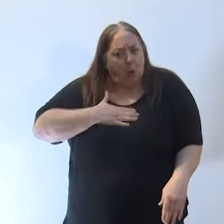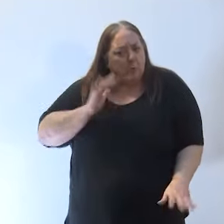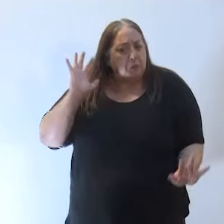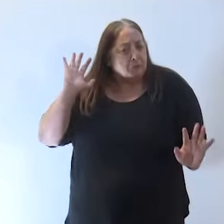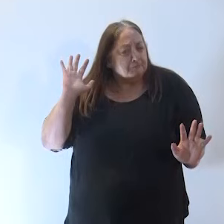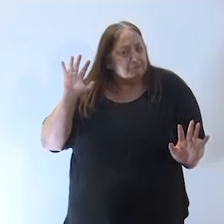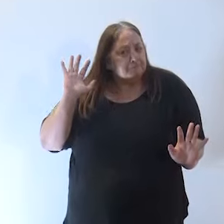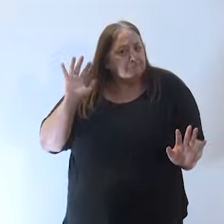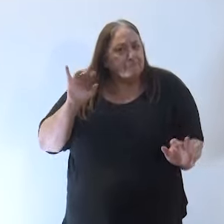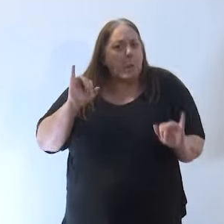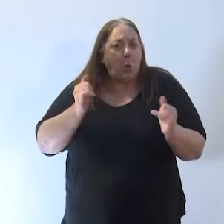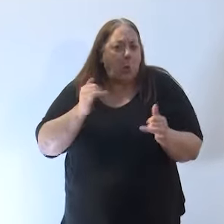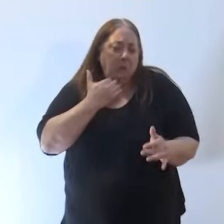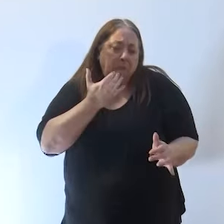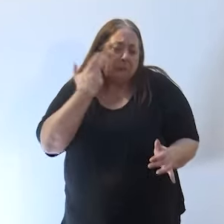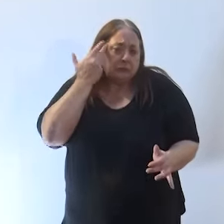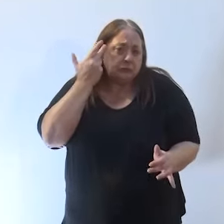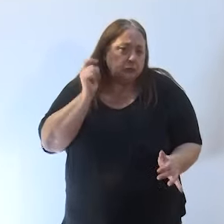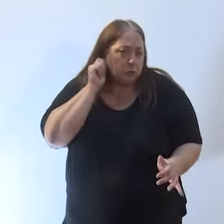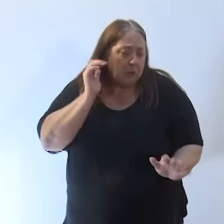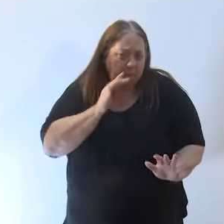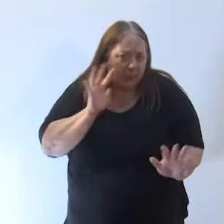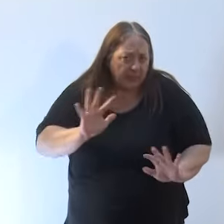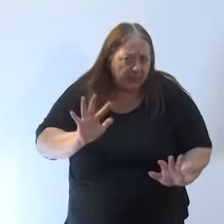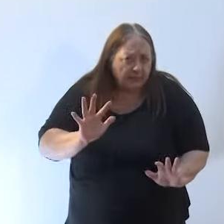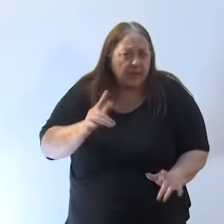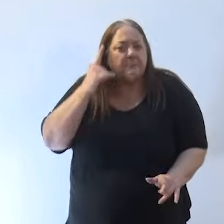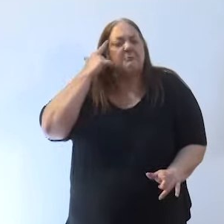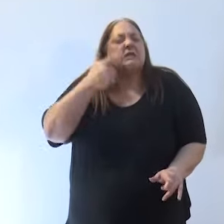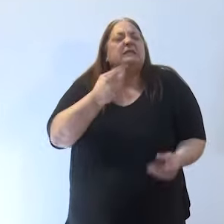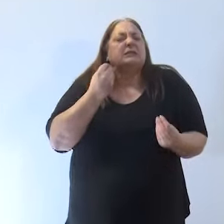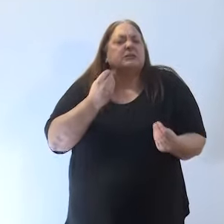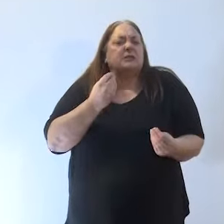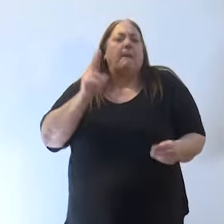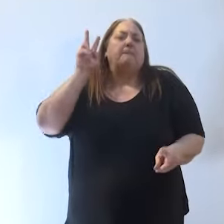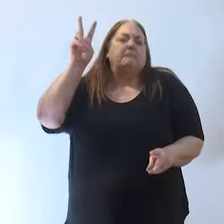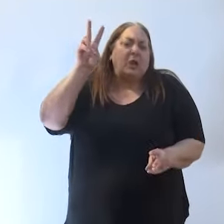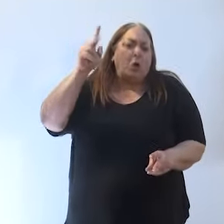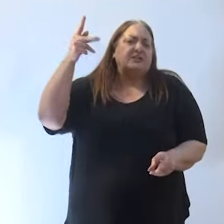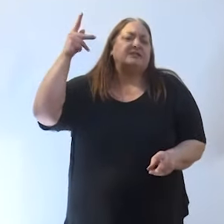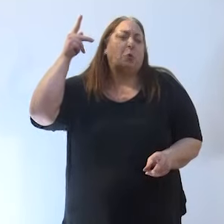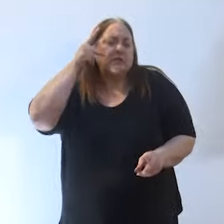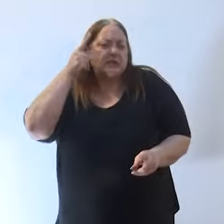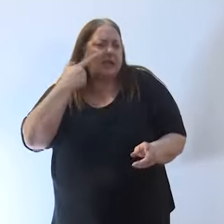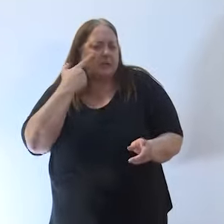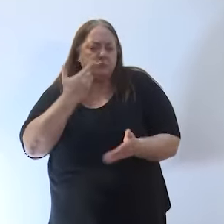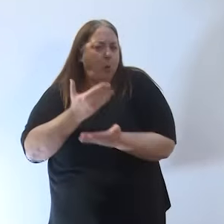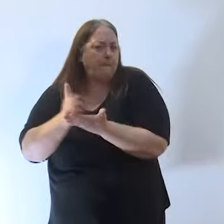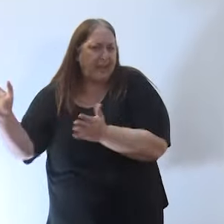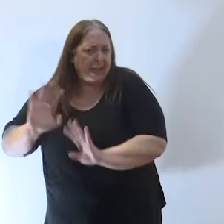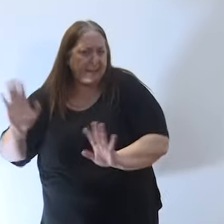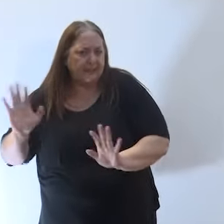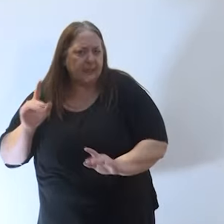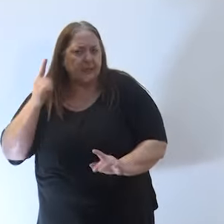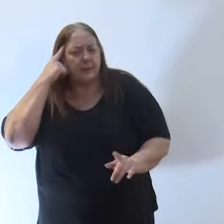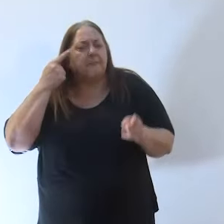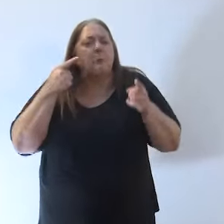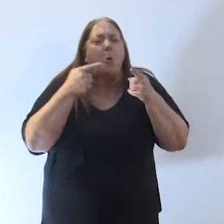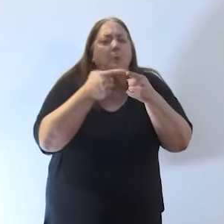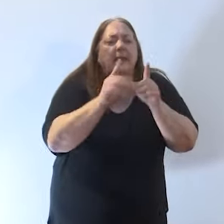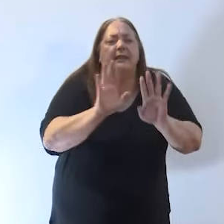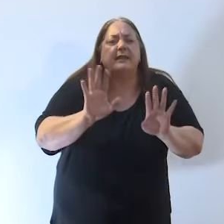margen de tener 18 años sacando de vista al peronismo o al kismo concentrándose solamente en el eje de lo que